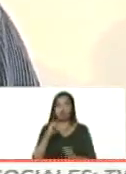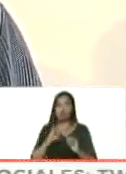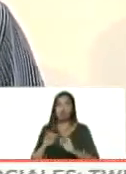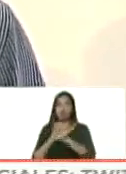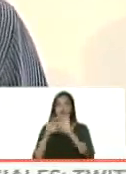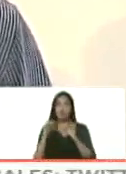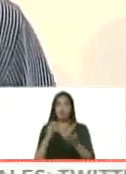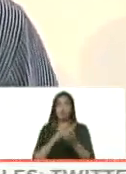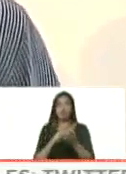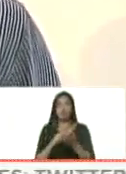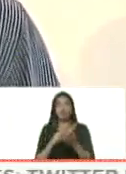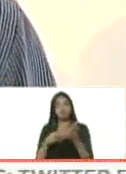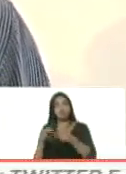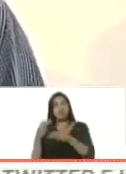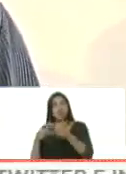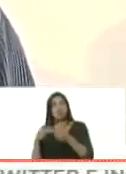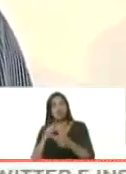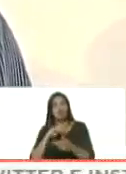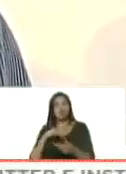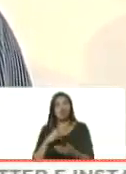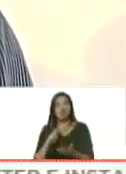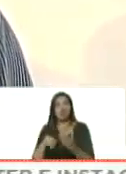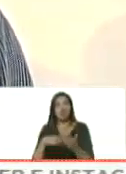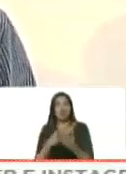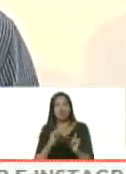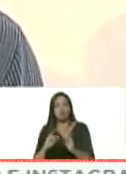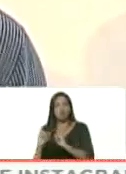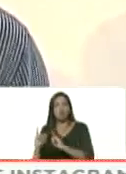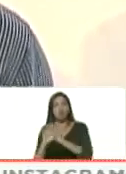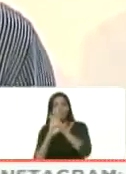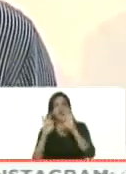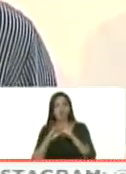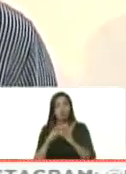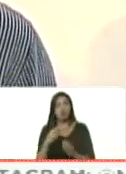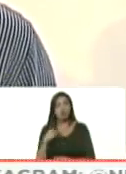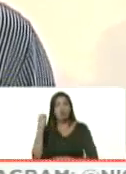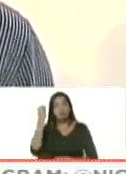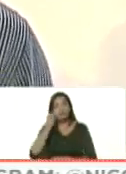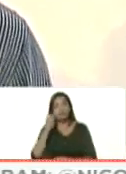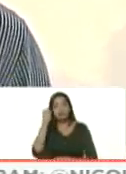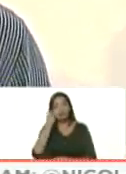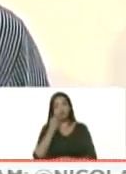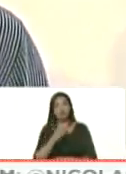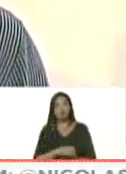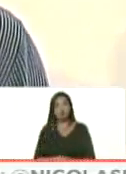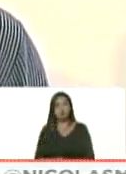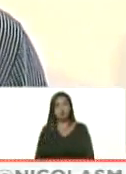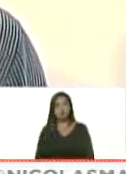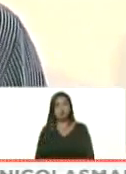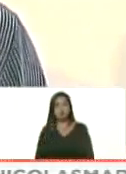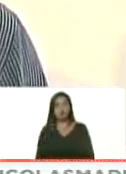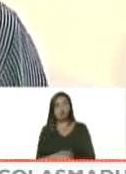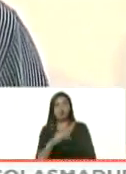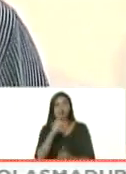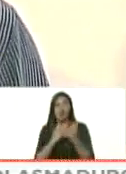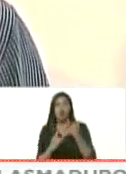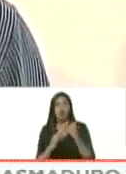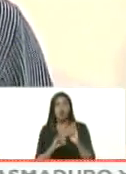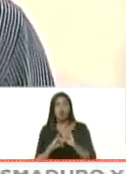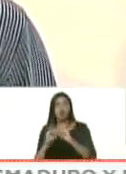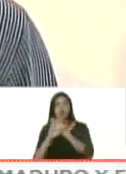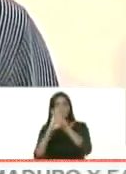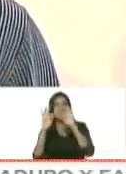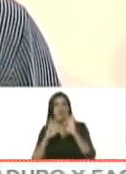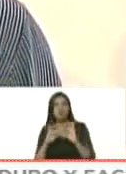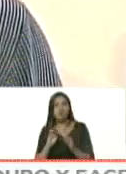mesa de diálogo, no vamos a caer en ningún tipo de provocaciones, y creo que esta última sesión nos